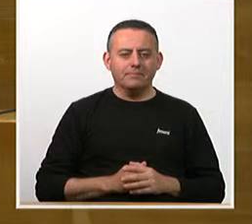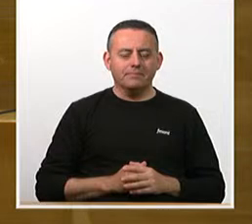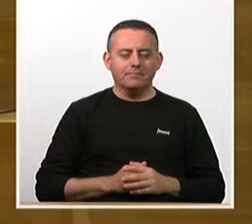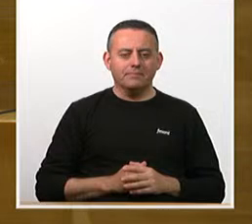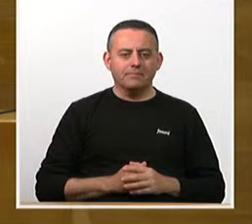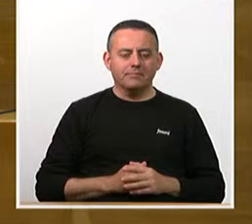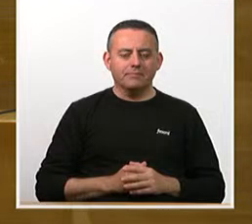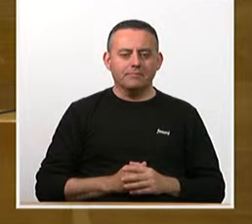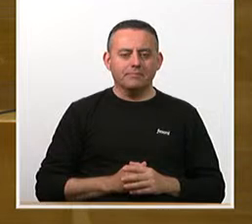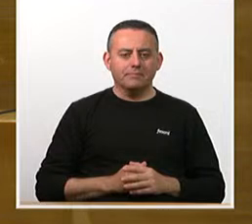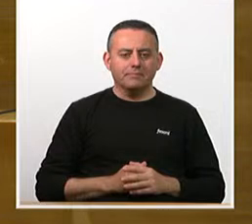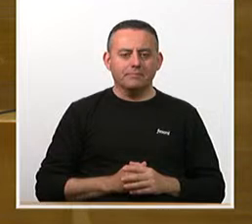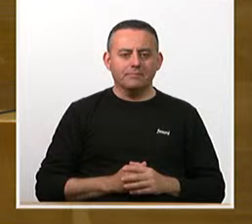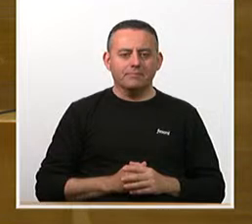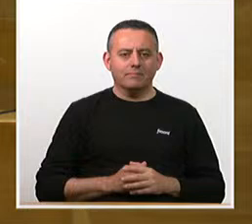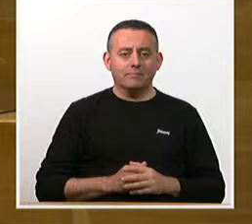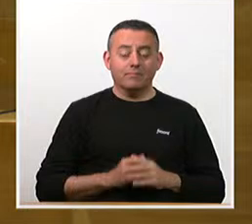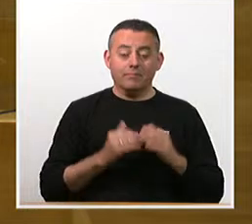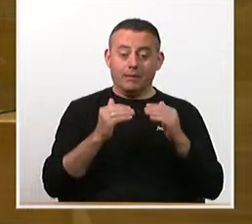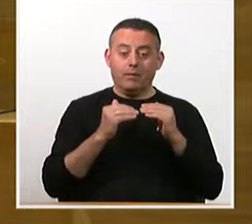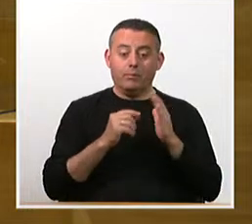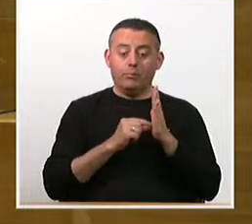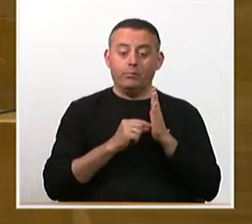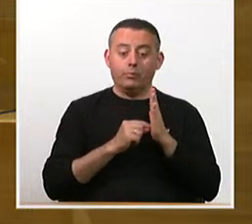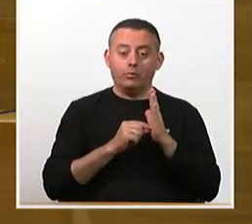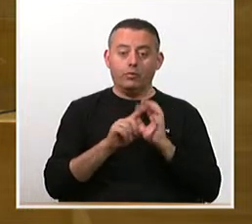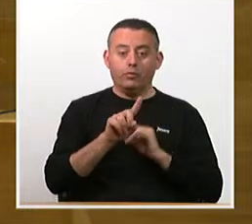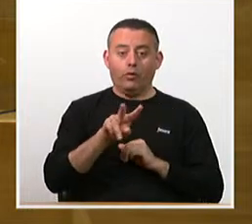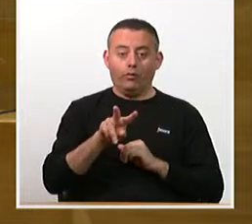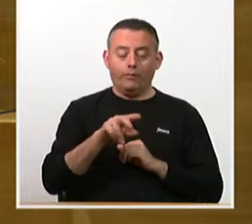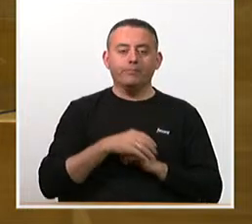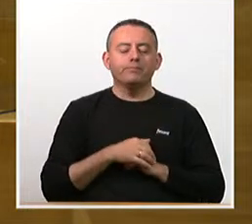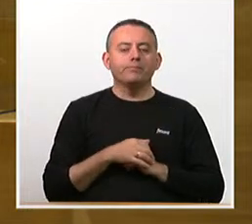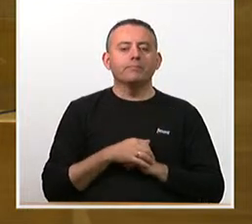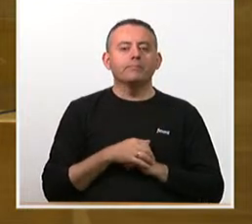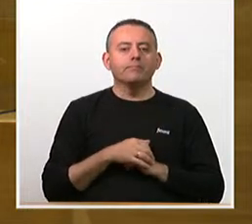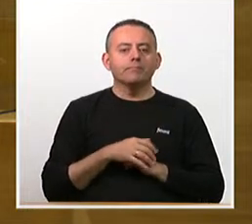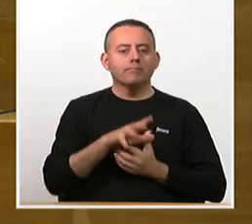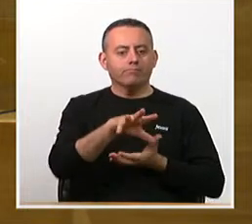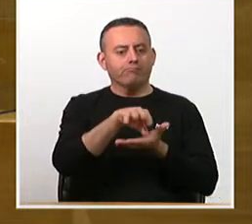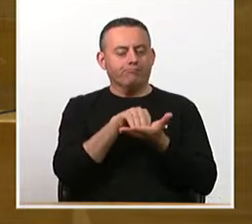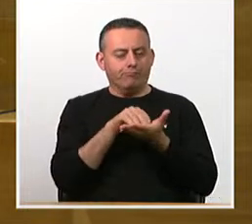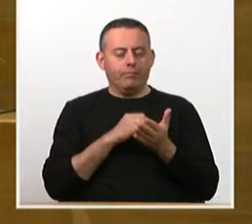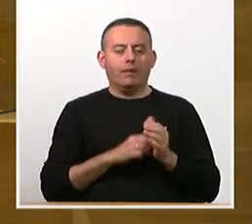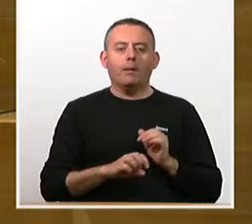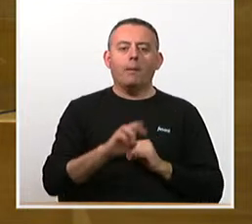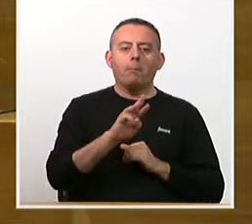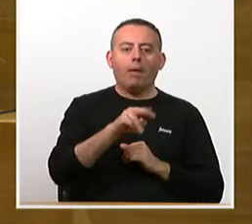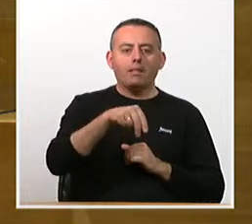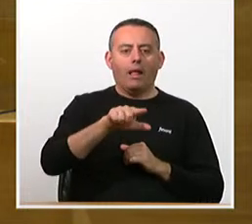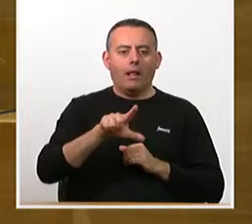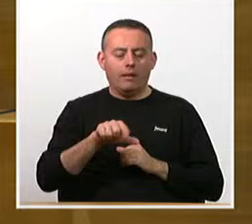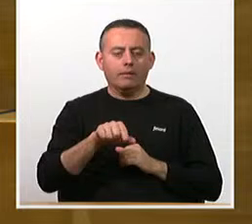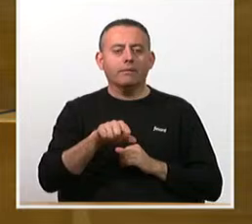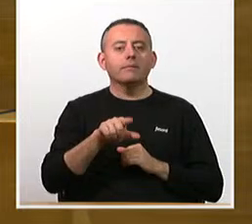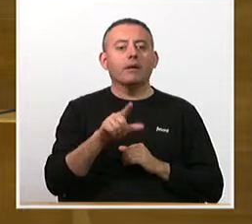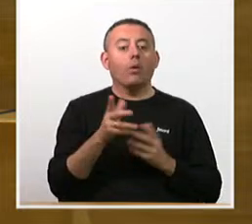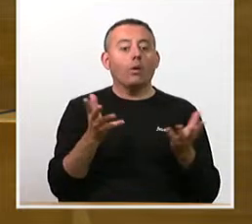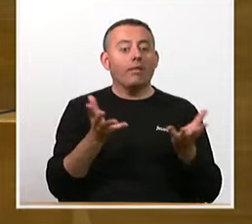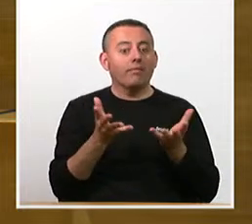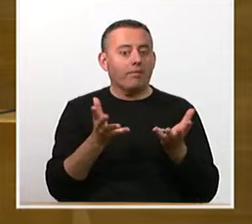iniciativa pasamos al punto 12 toma en consideración de la proposición no de ley de tramitación especial de